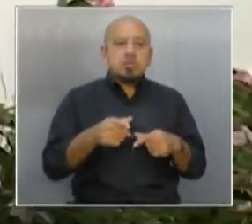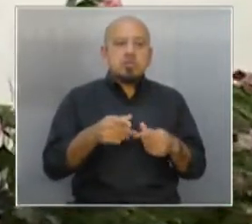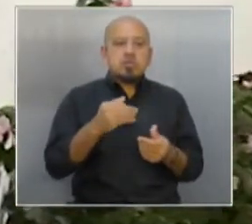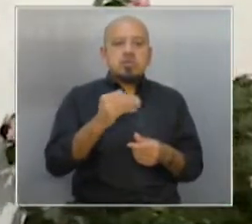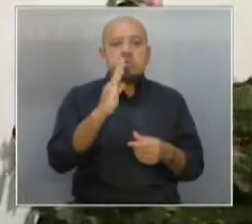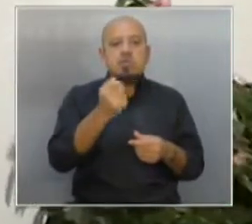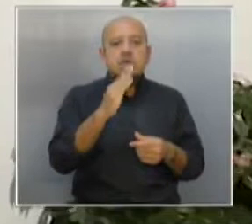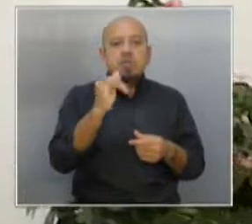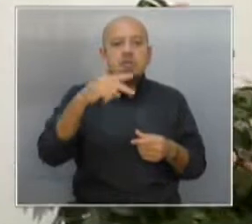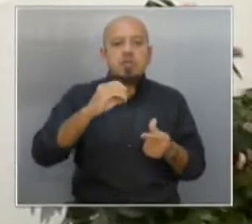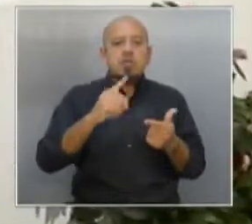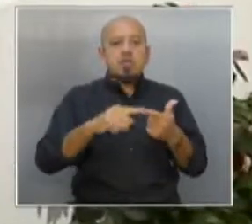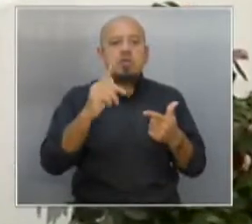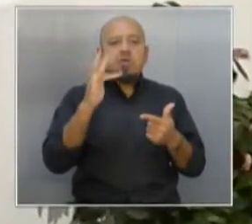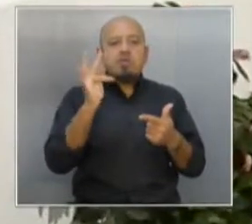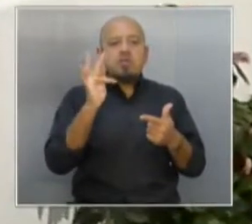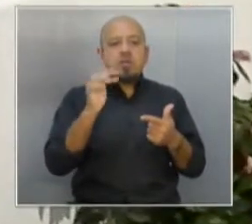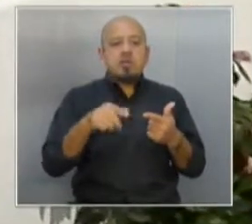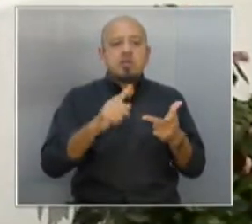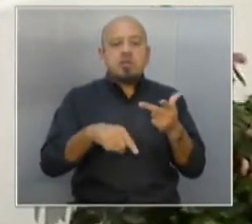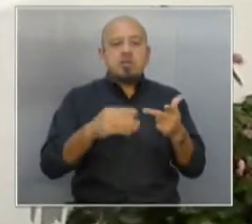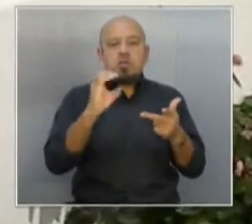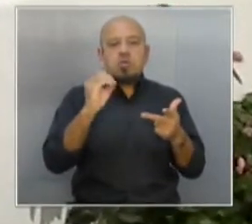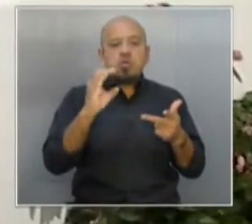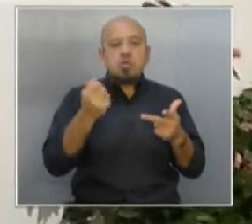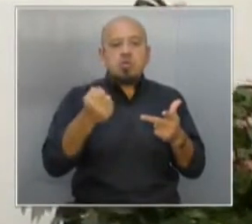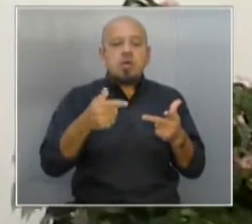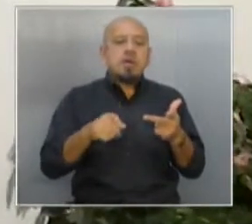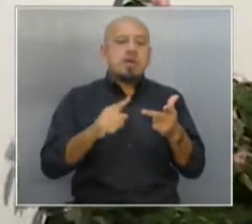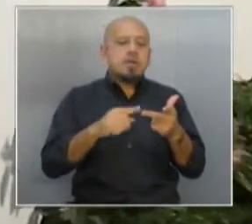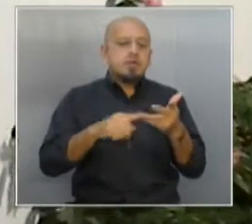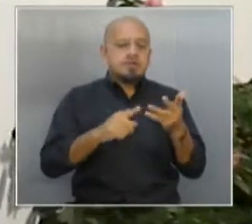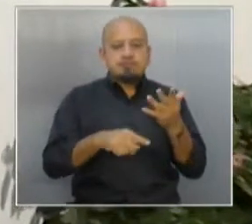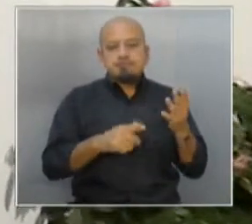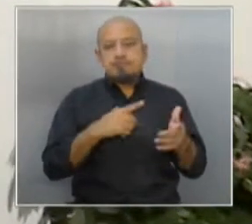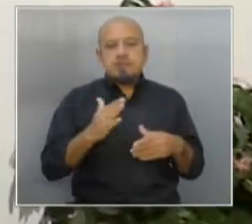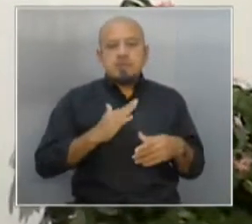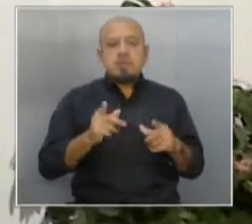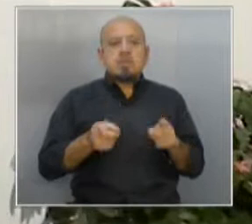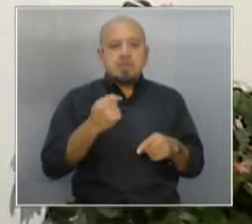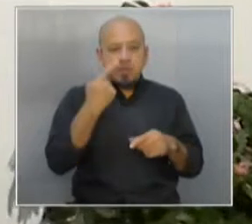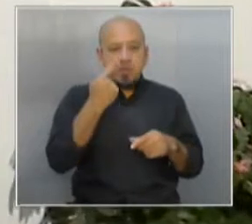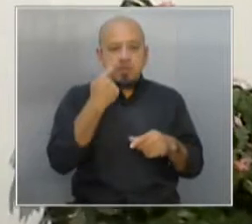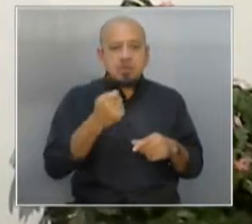Palma, Florencia Núñez, hoy las armó Cocoa, Emilia Siede, o sea, en general. También vienen hombres, pero